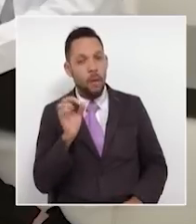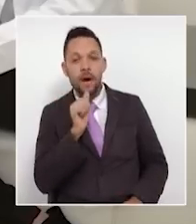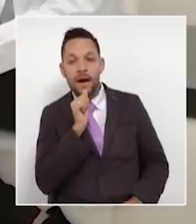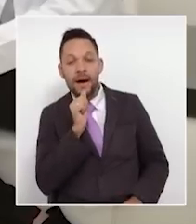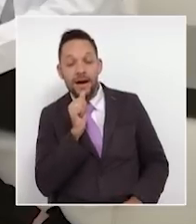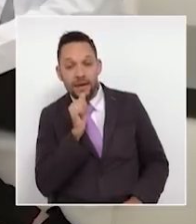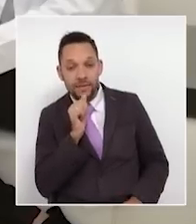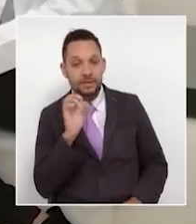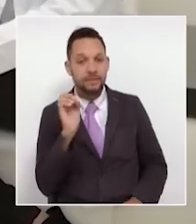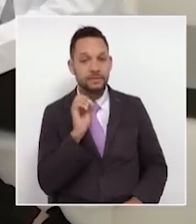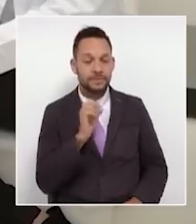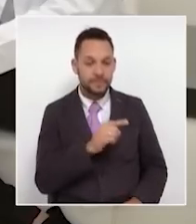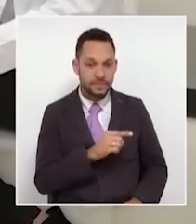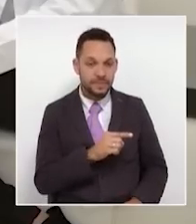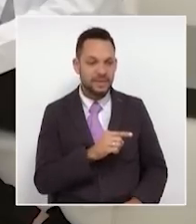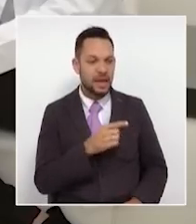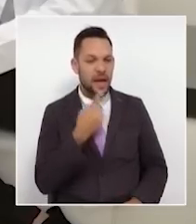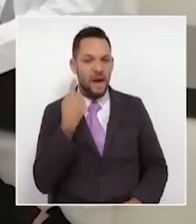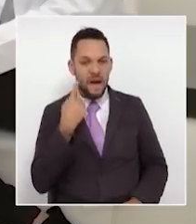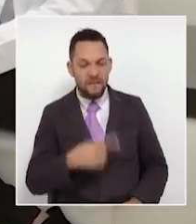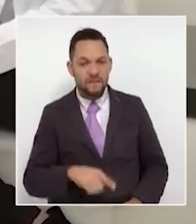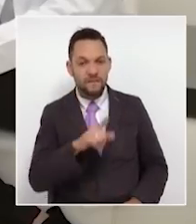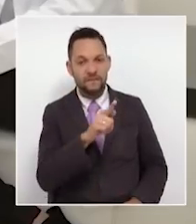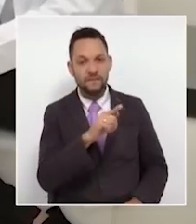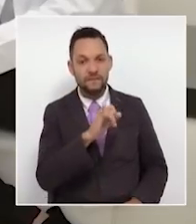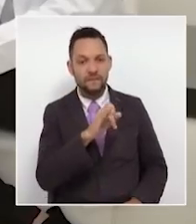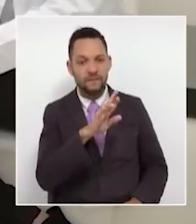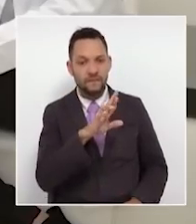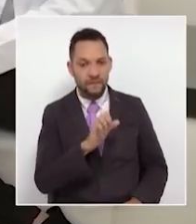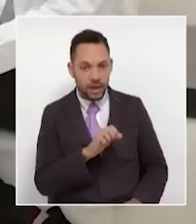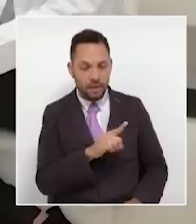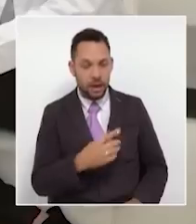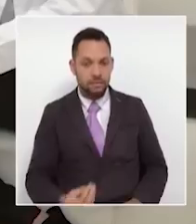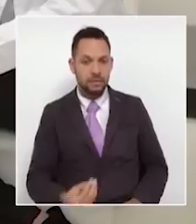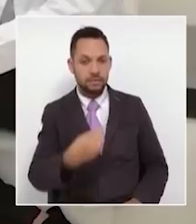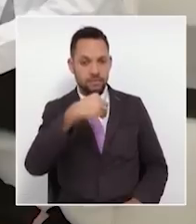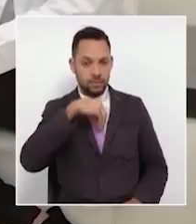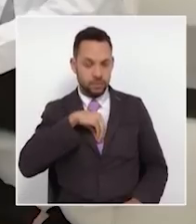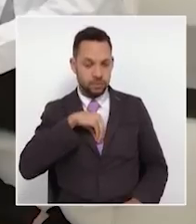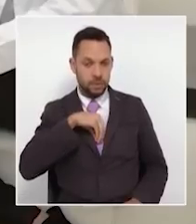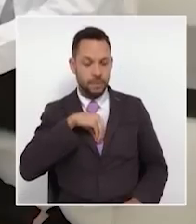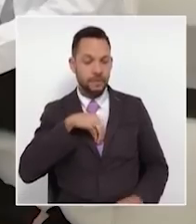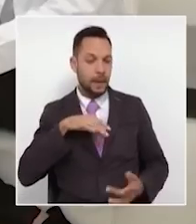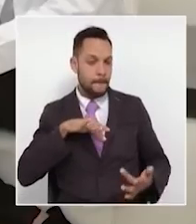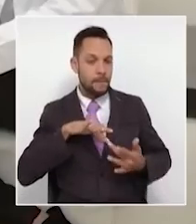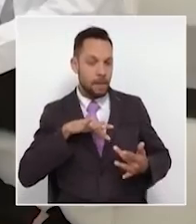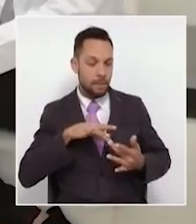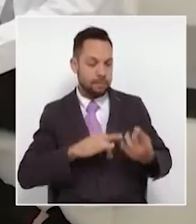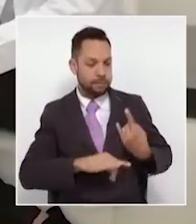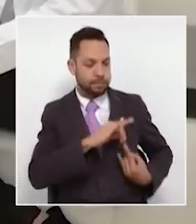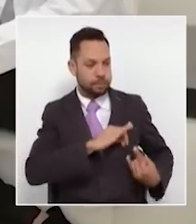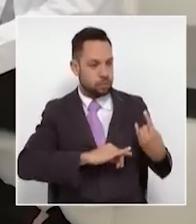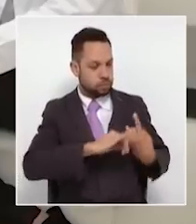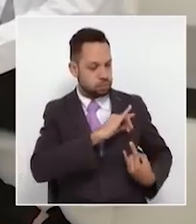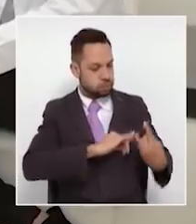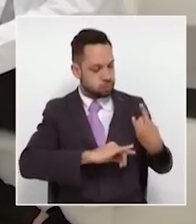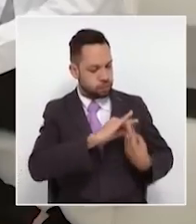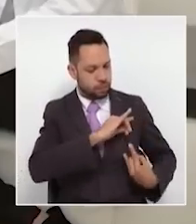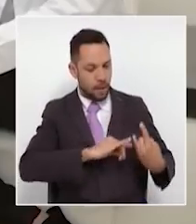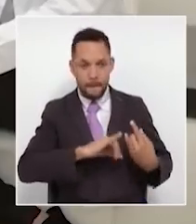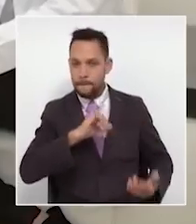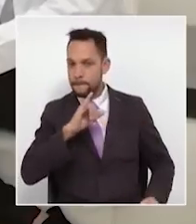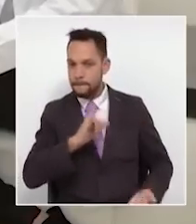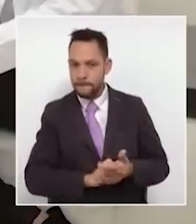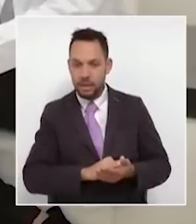sustancias de desecho fibra que pasan directamente a nuestro sistema circulatorio y eso hace que nuestro cuerpo produzca